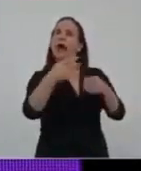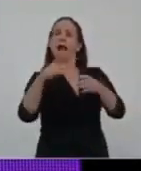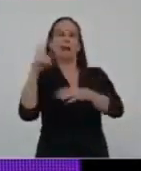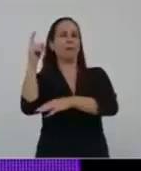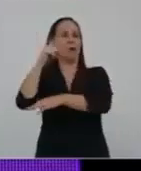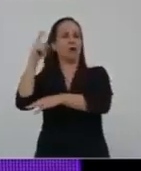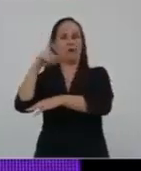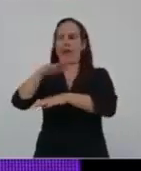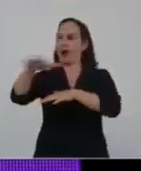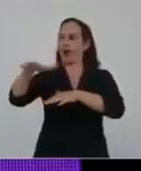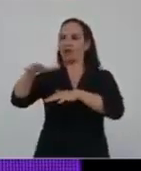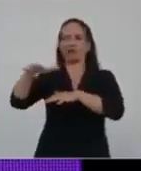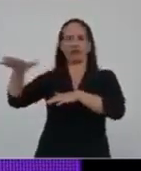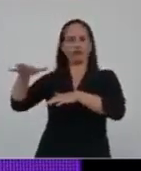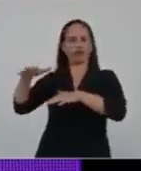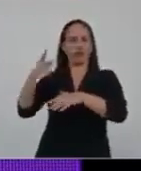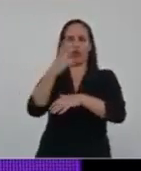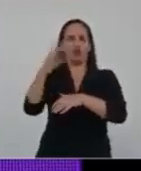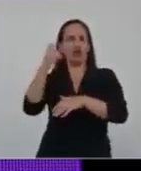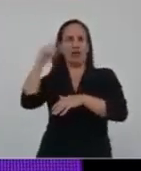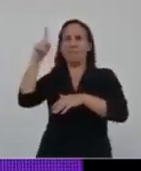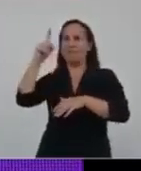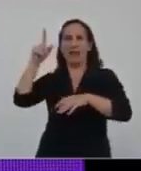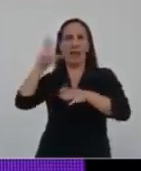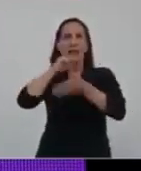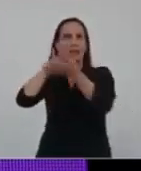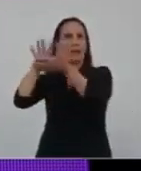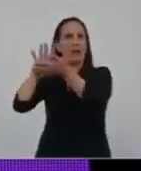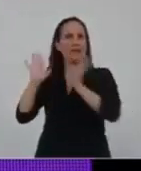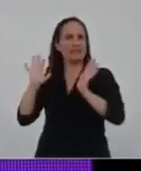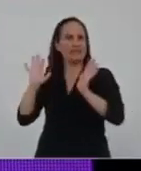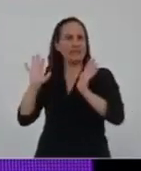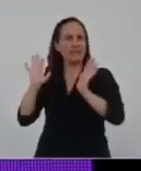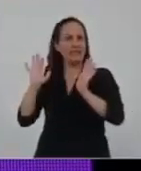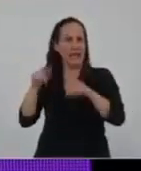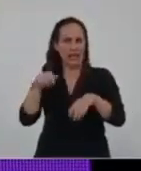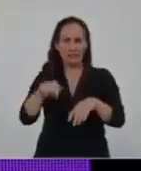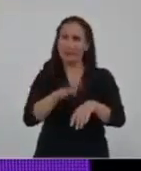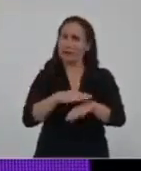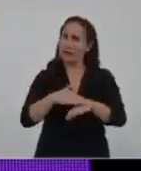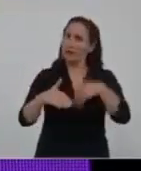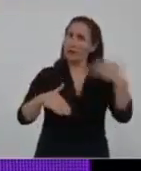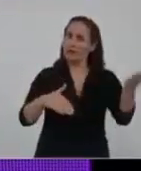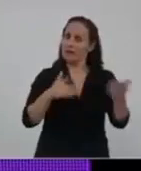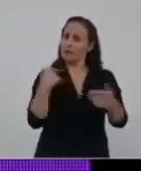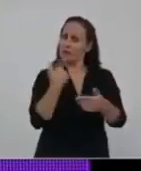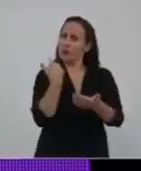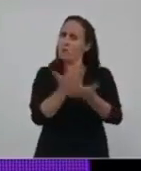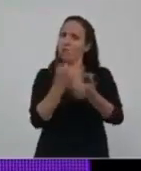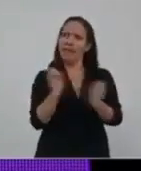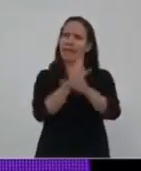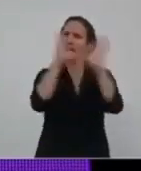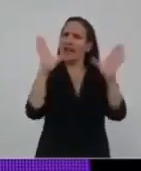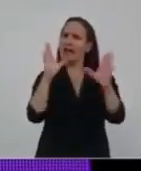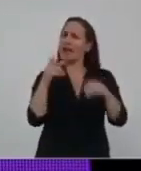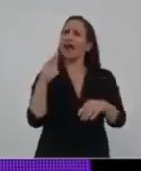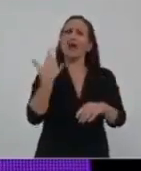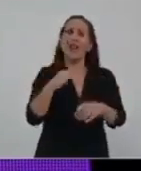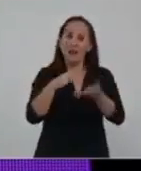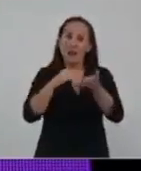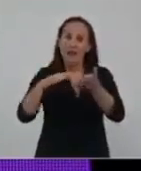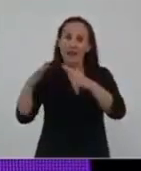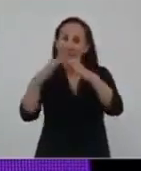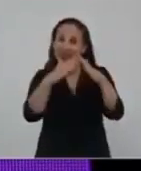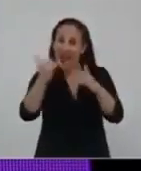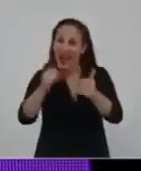puerto madero tenemos más de 200.000 viviendas ociosas en todo acaba nosotros desde el frente de izquierda tenemos una propuesta clara que sea la redistribución de todas